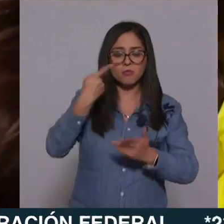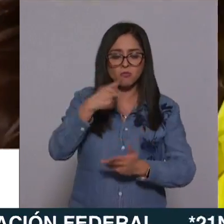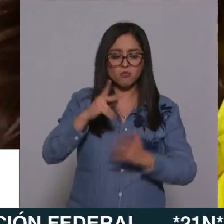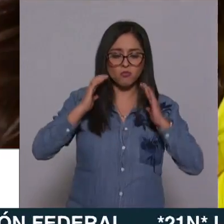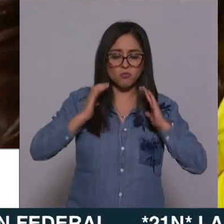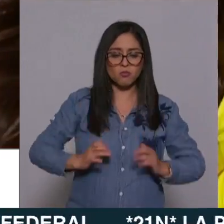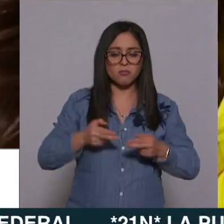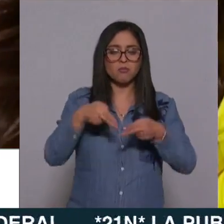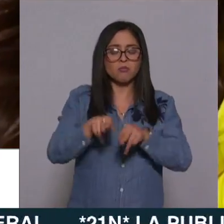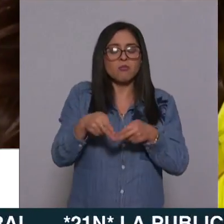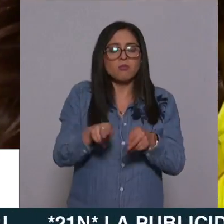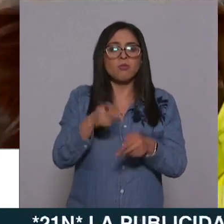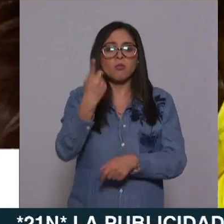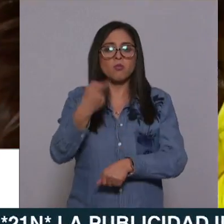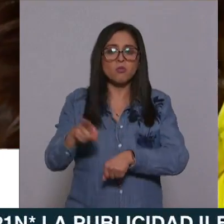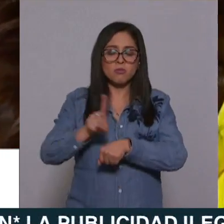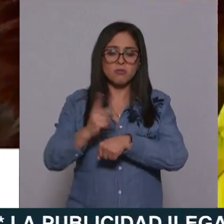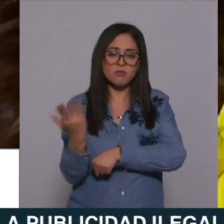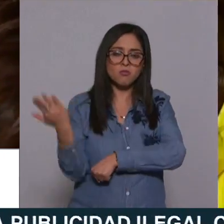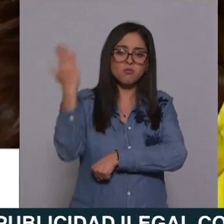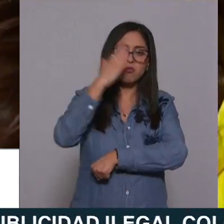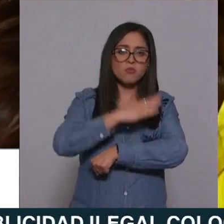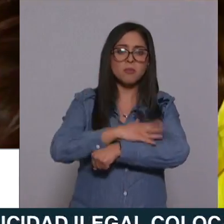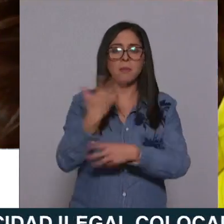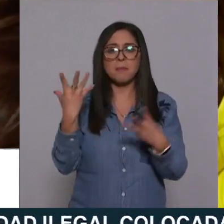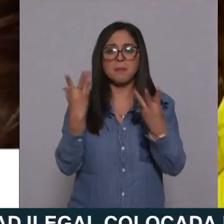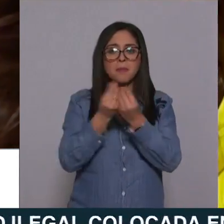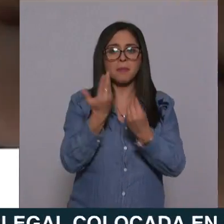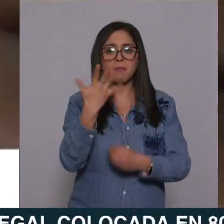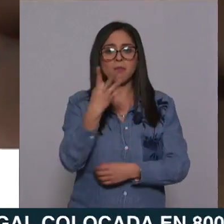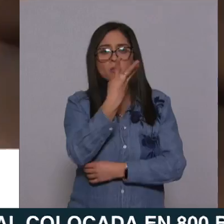convulsivos que presentaba por día, que llegaban a casi